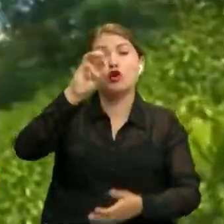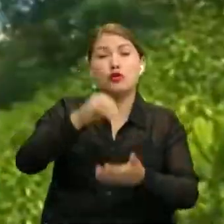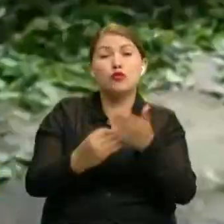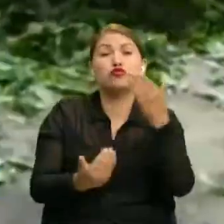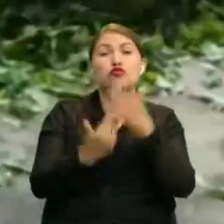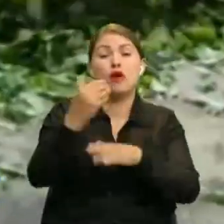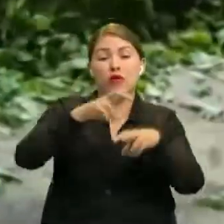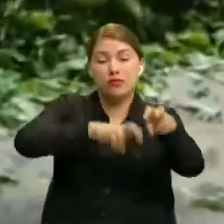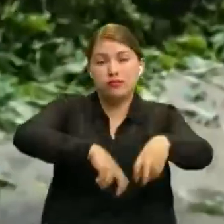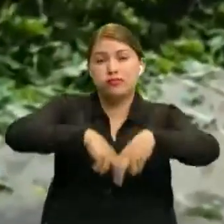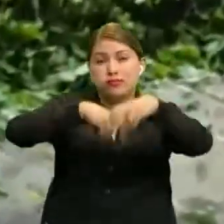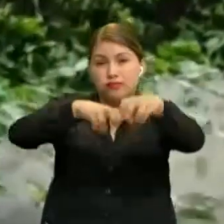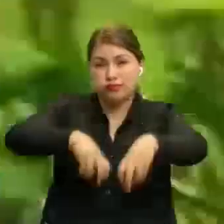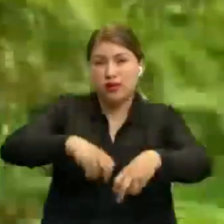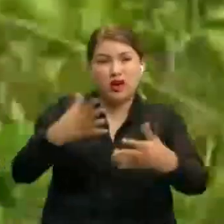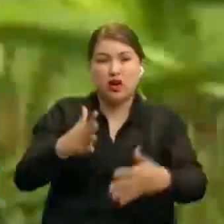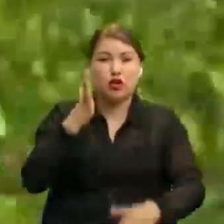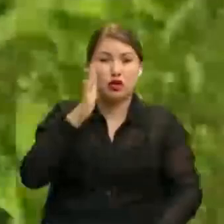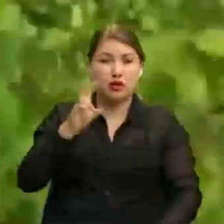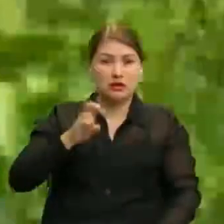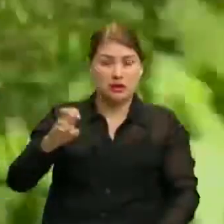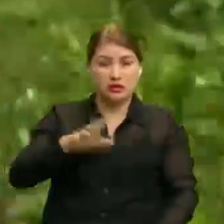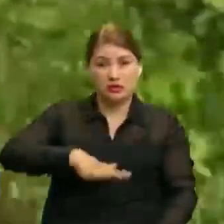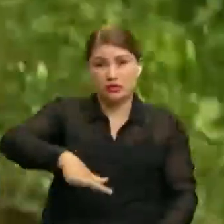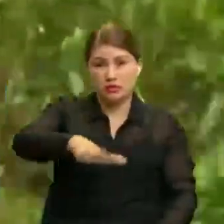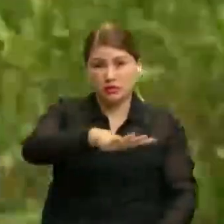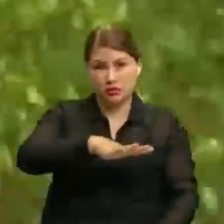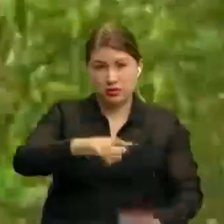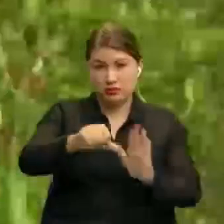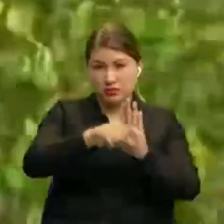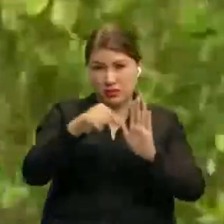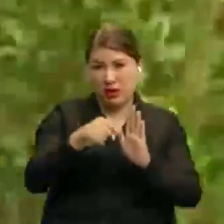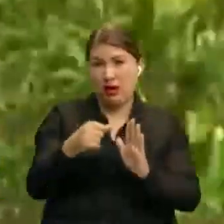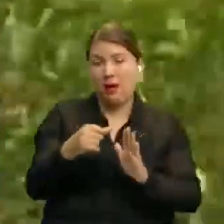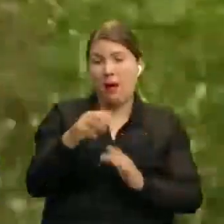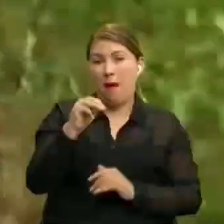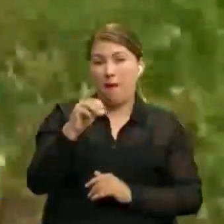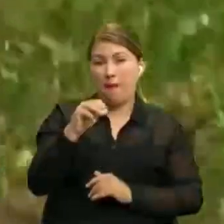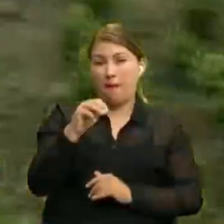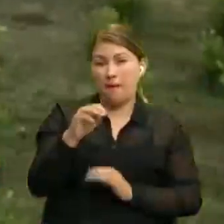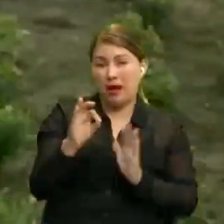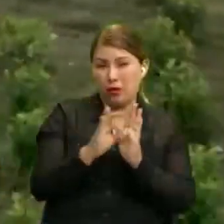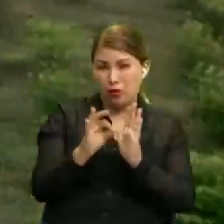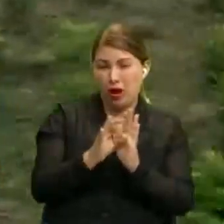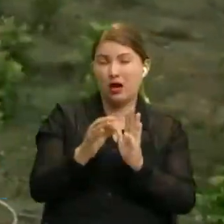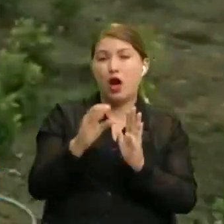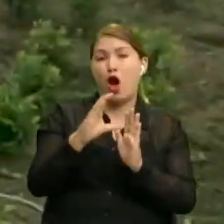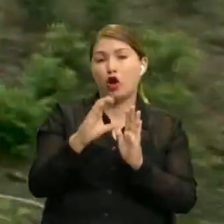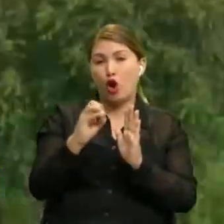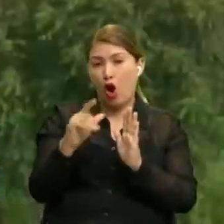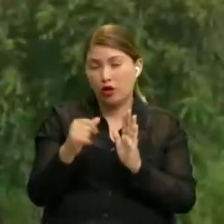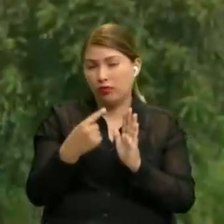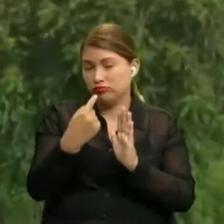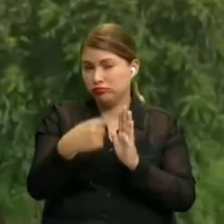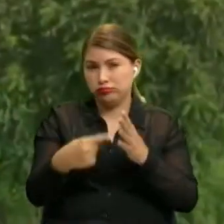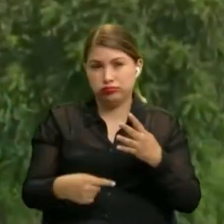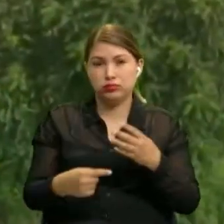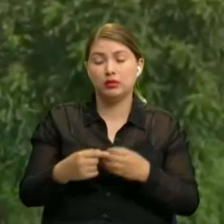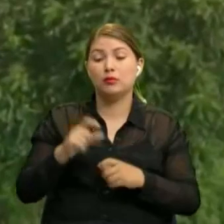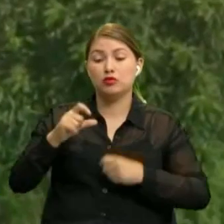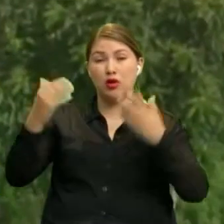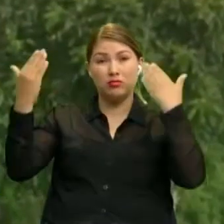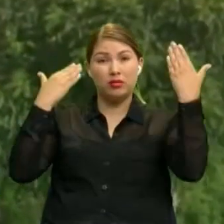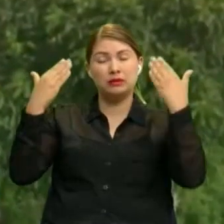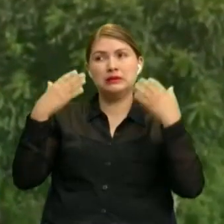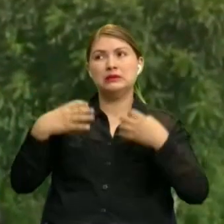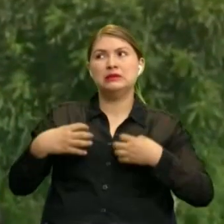nuevas hectáreas de cultivos ilícitos en norte de santander la situación ha generado momentos de alta tensión entre autoridades y campesinos